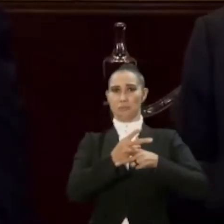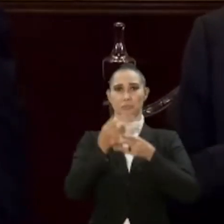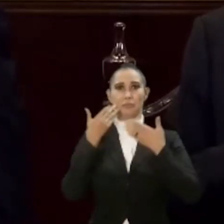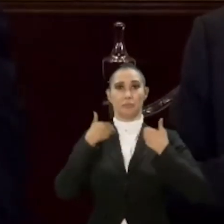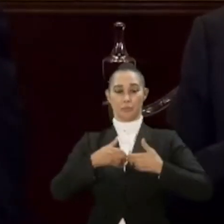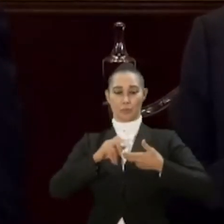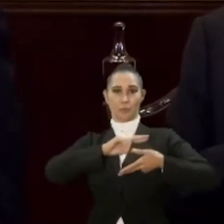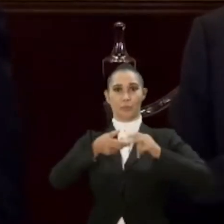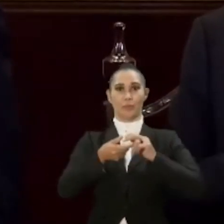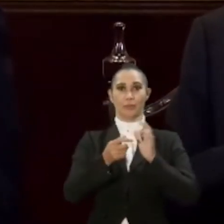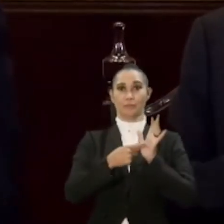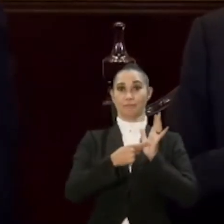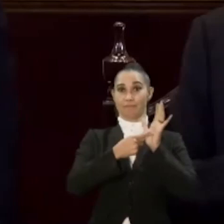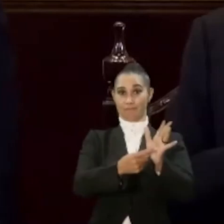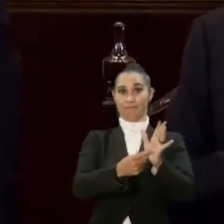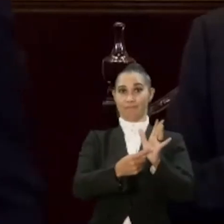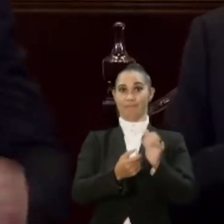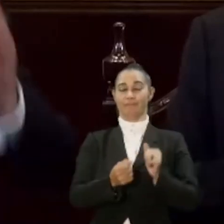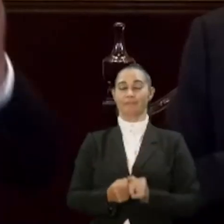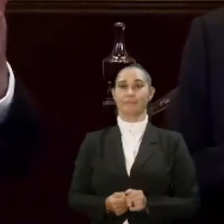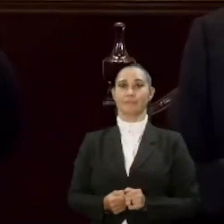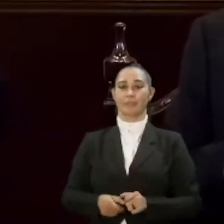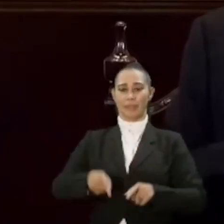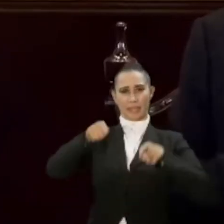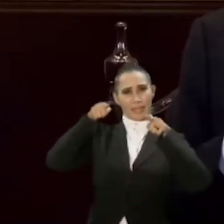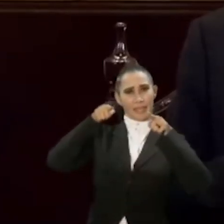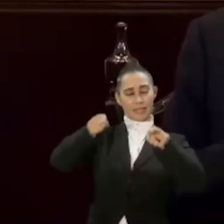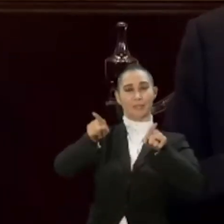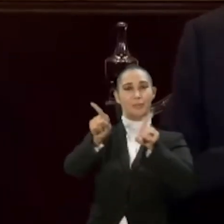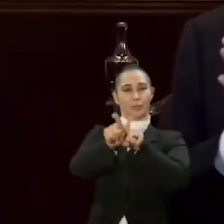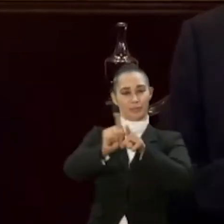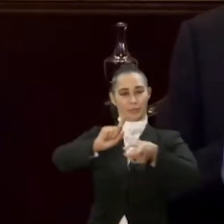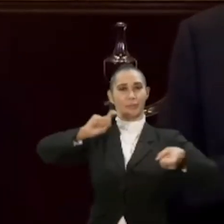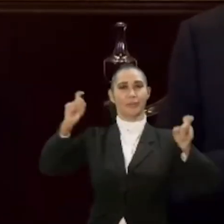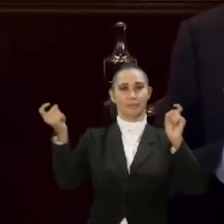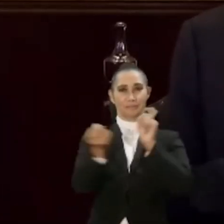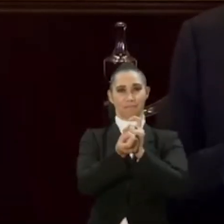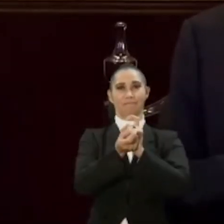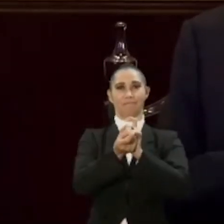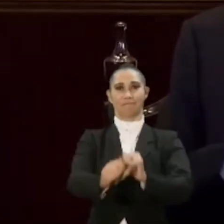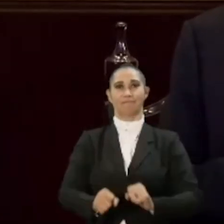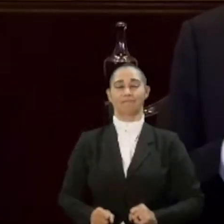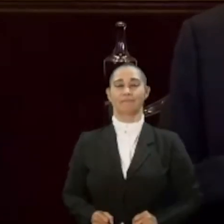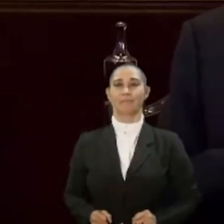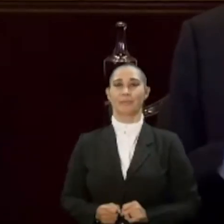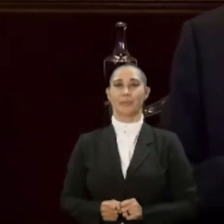un régimen de consecuencia. Eso también es cambio.